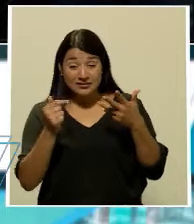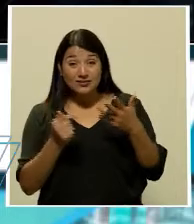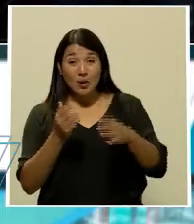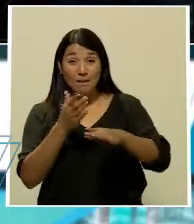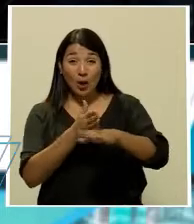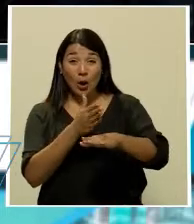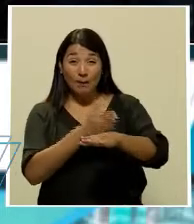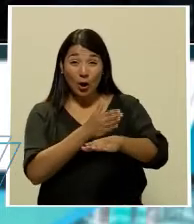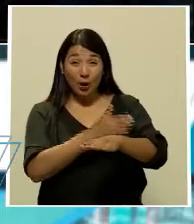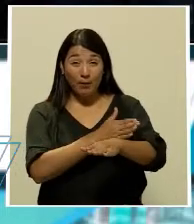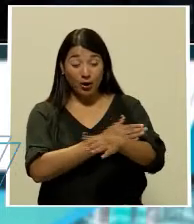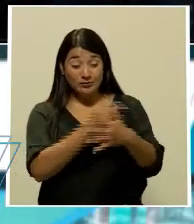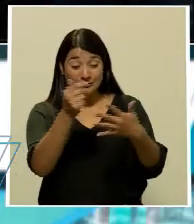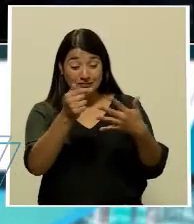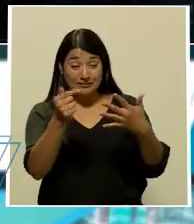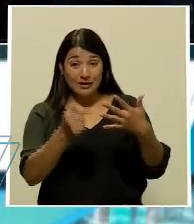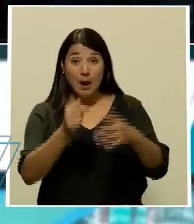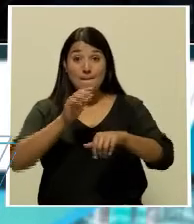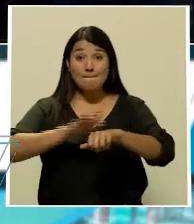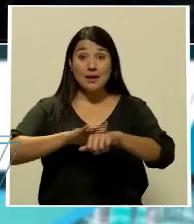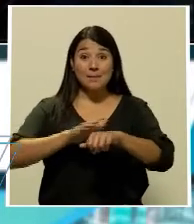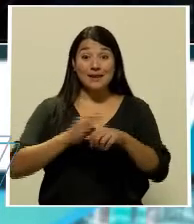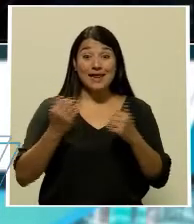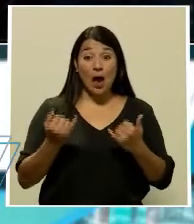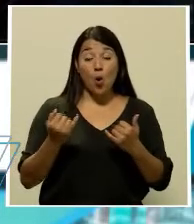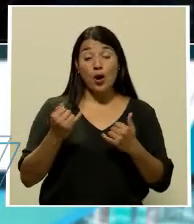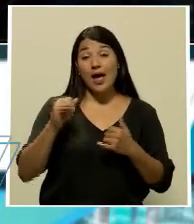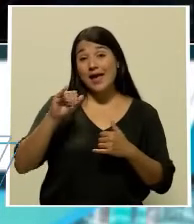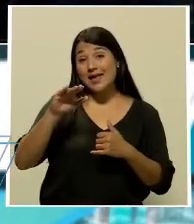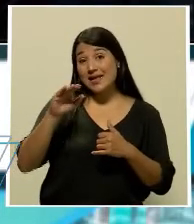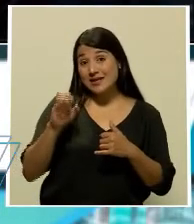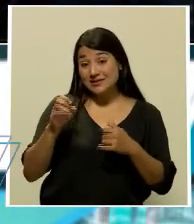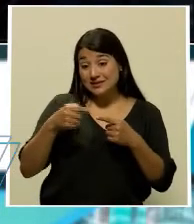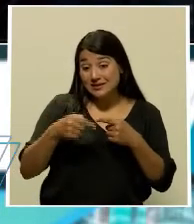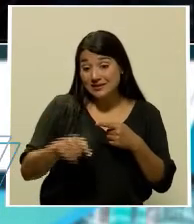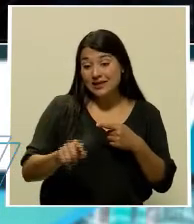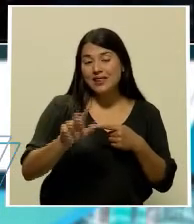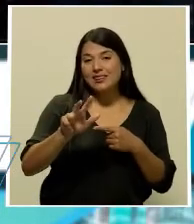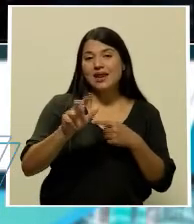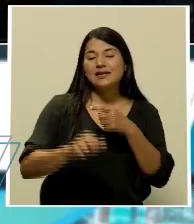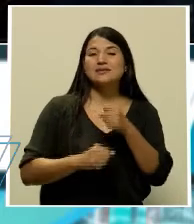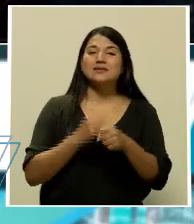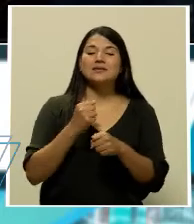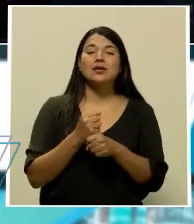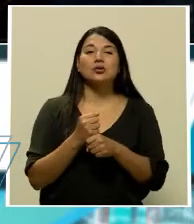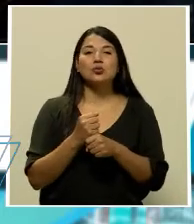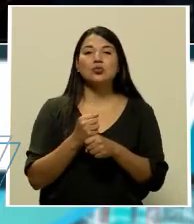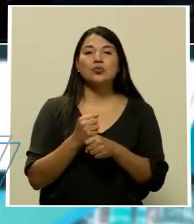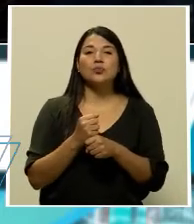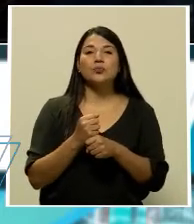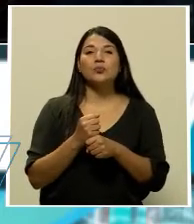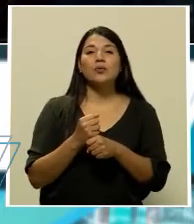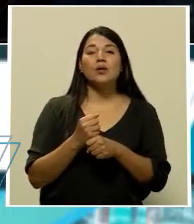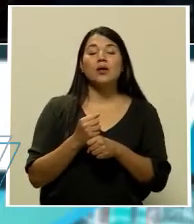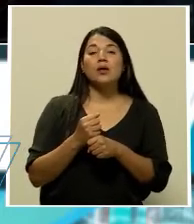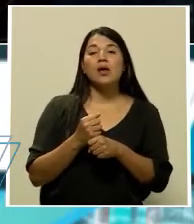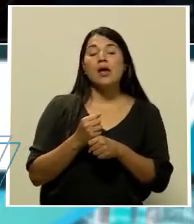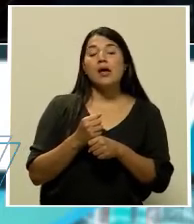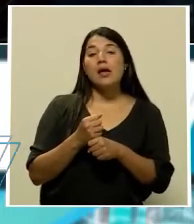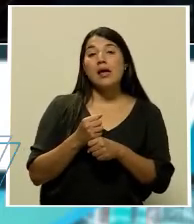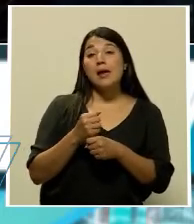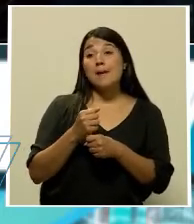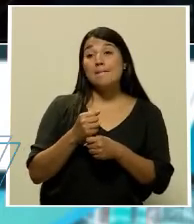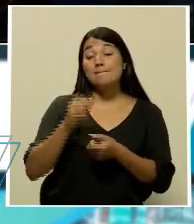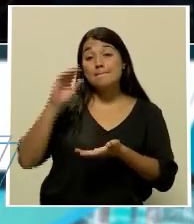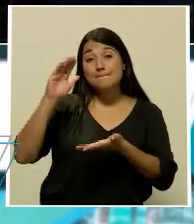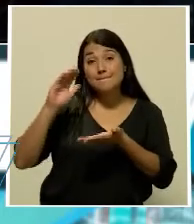al instituto, al menos en los primeros 3 años de esta renegociación, un menor flujo o un